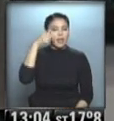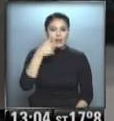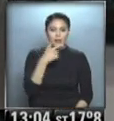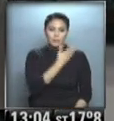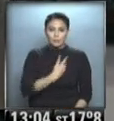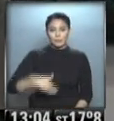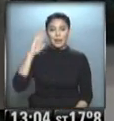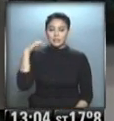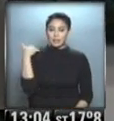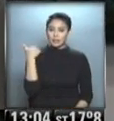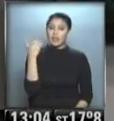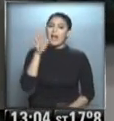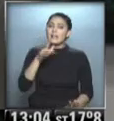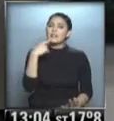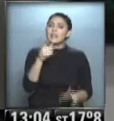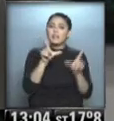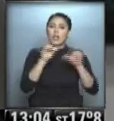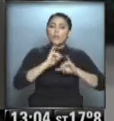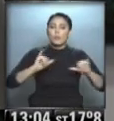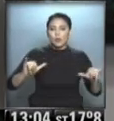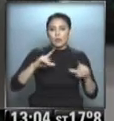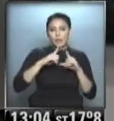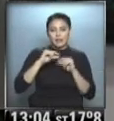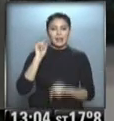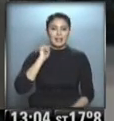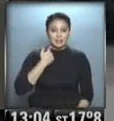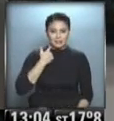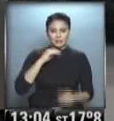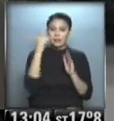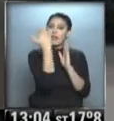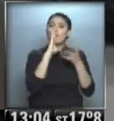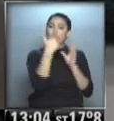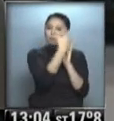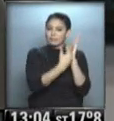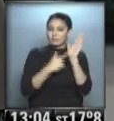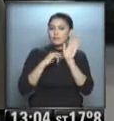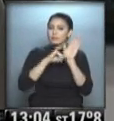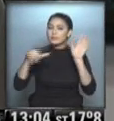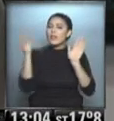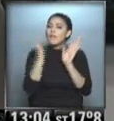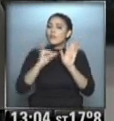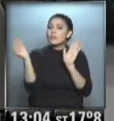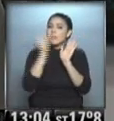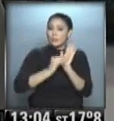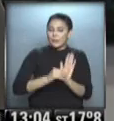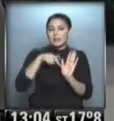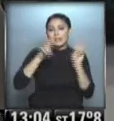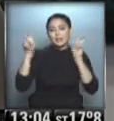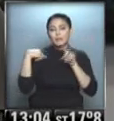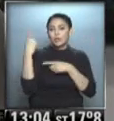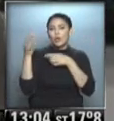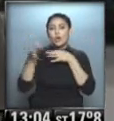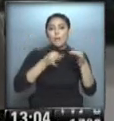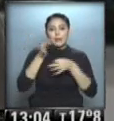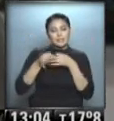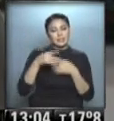Nación, Cristina Fernández, como afirmó un programa de Canal 13. Lo hizo a través de un comunicado, aportó información y sobre este tema nosotros conversamos